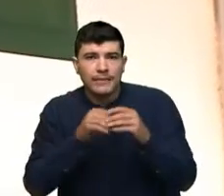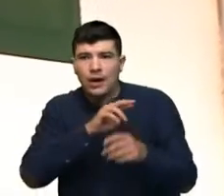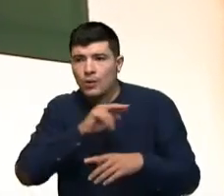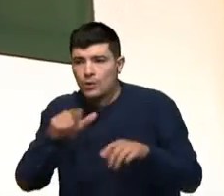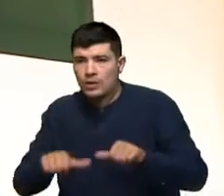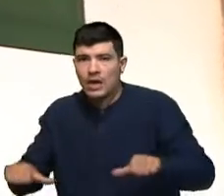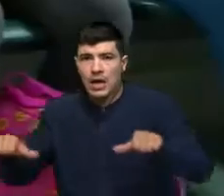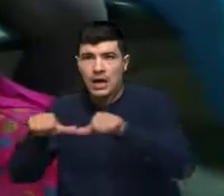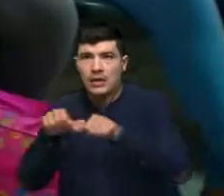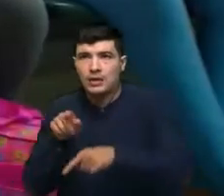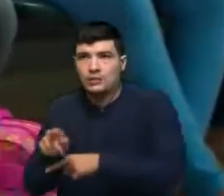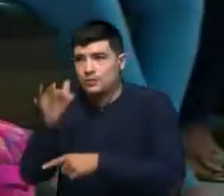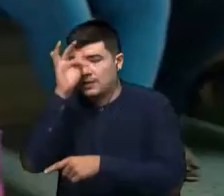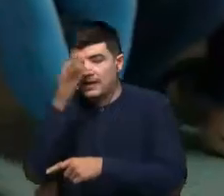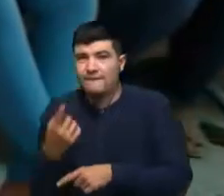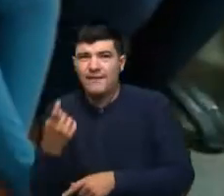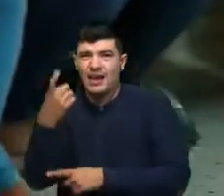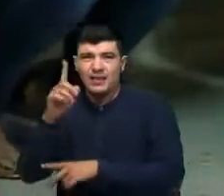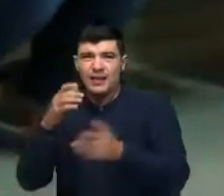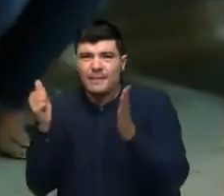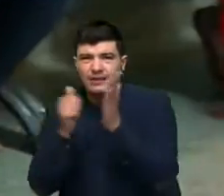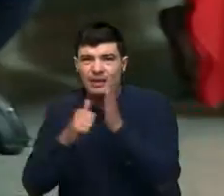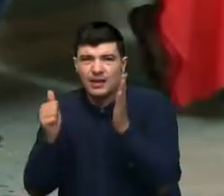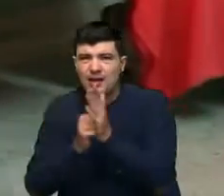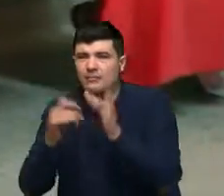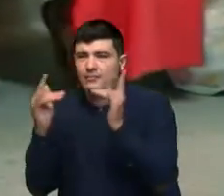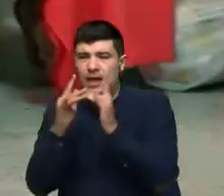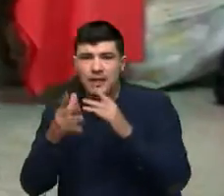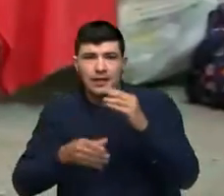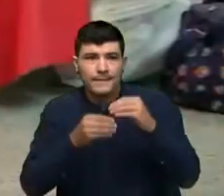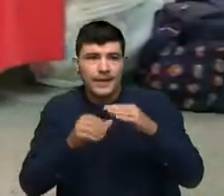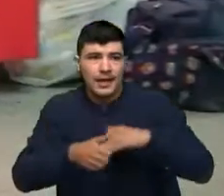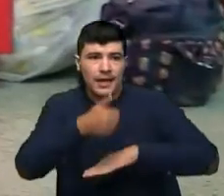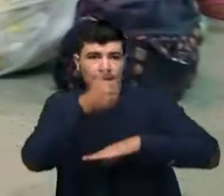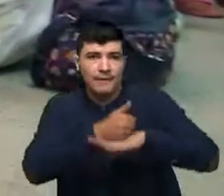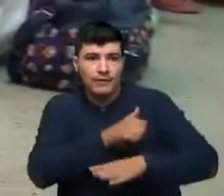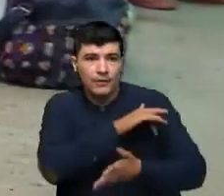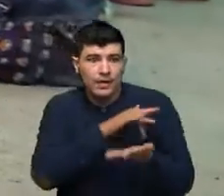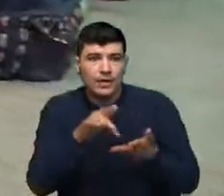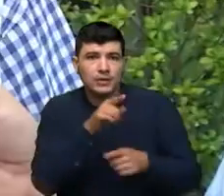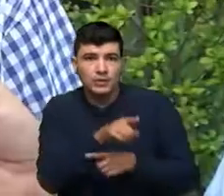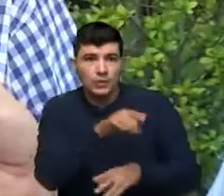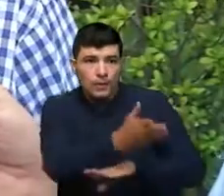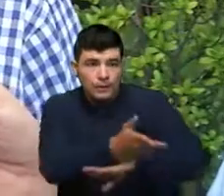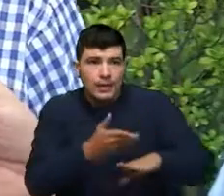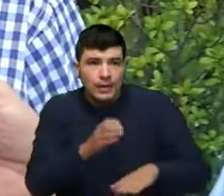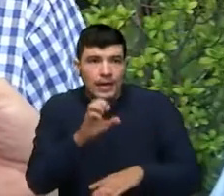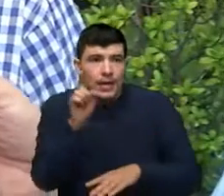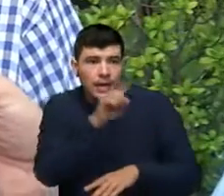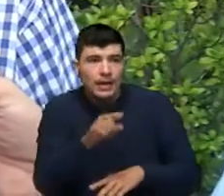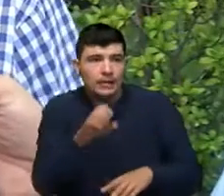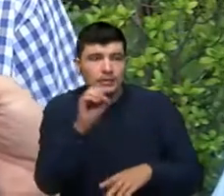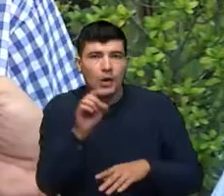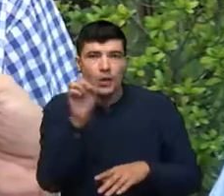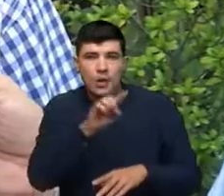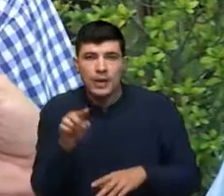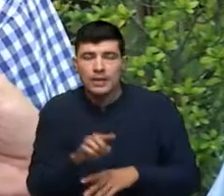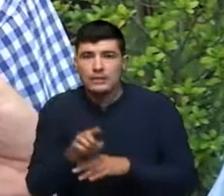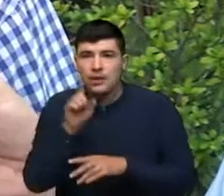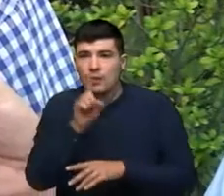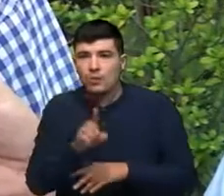áreas del hospital la coordinadora de enfermeras y las urgencias pidiendo en ese o ese porque tenemos 146